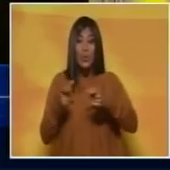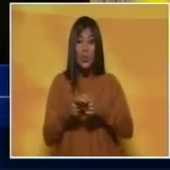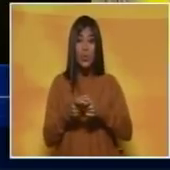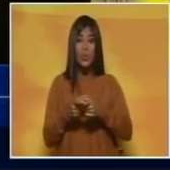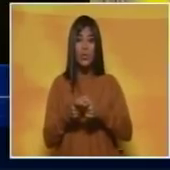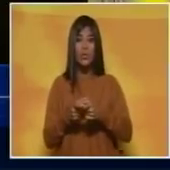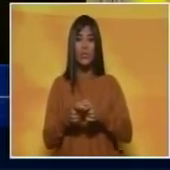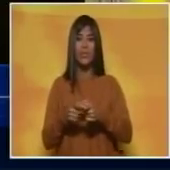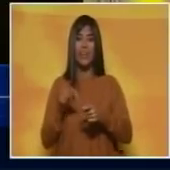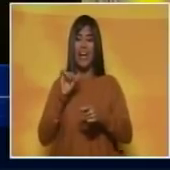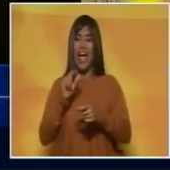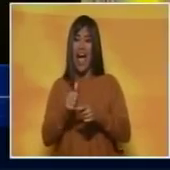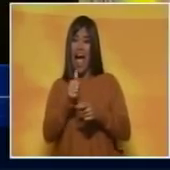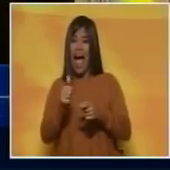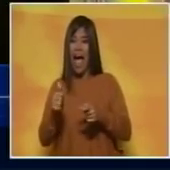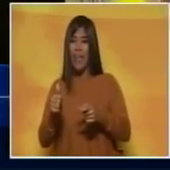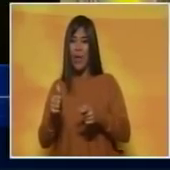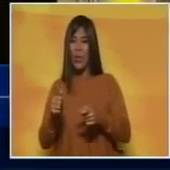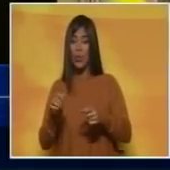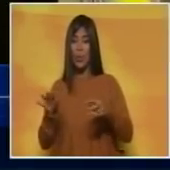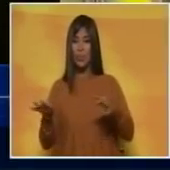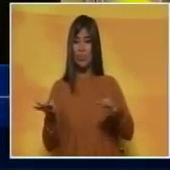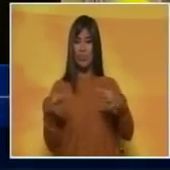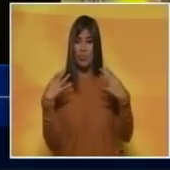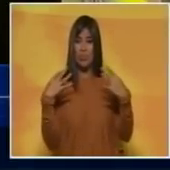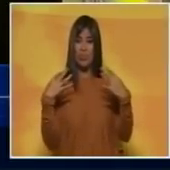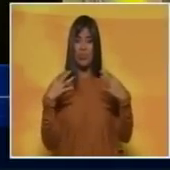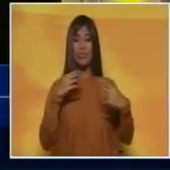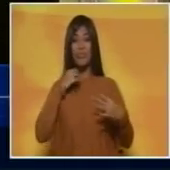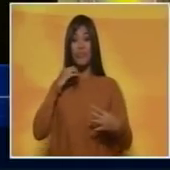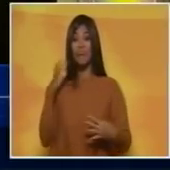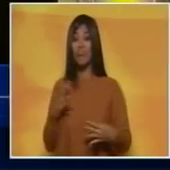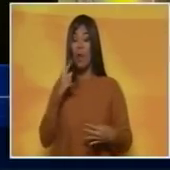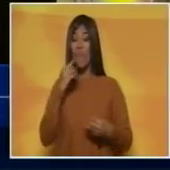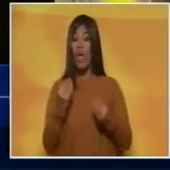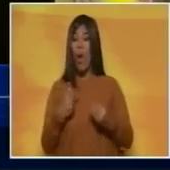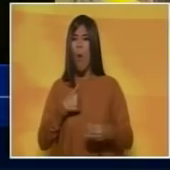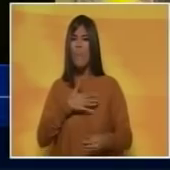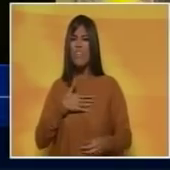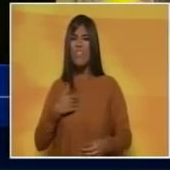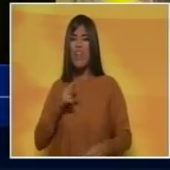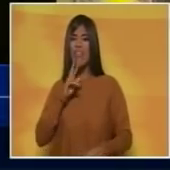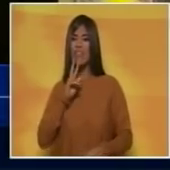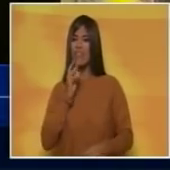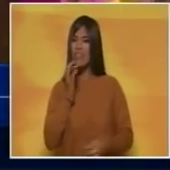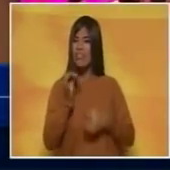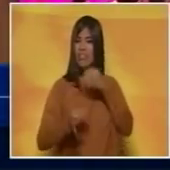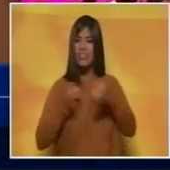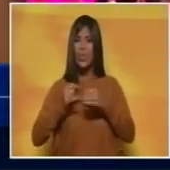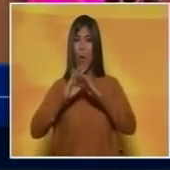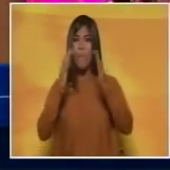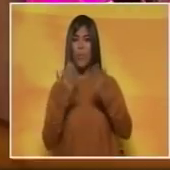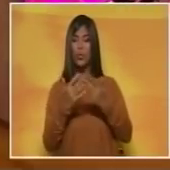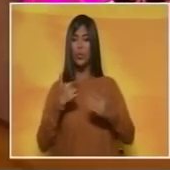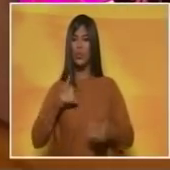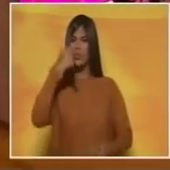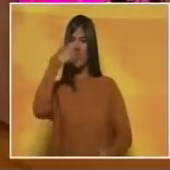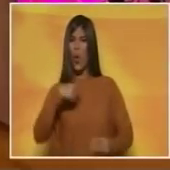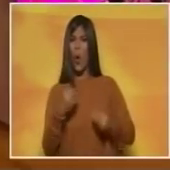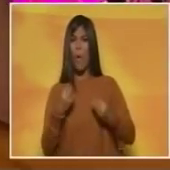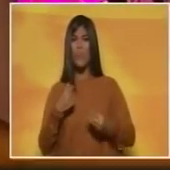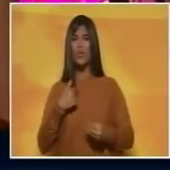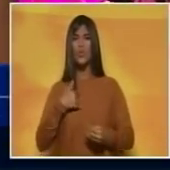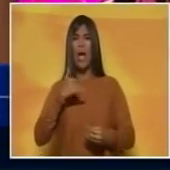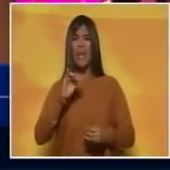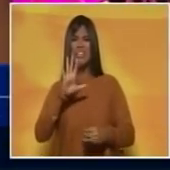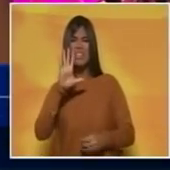y que hagan cada uno un show que represente lo que ellos quieren decirle al mundo que son. Yo veo como cinco lugares